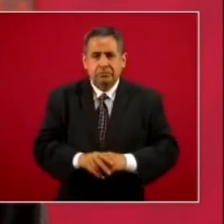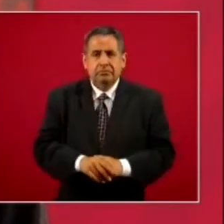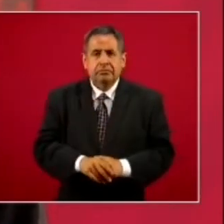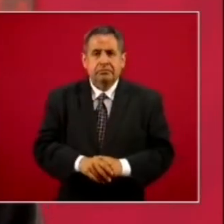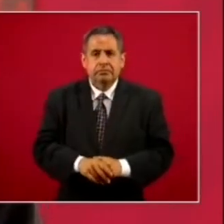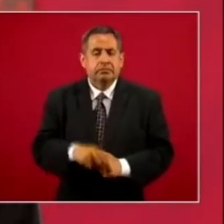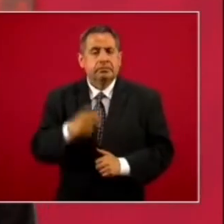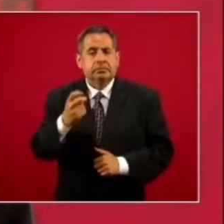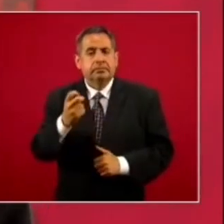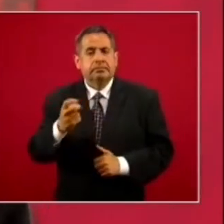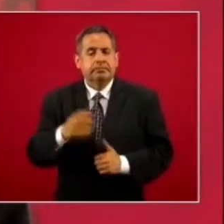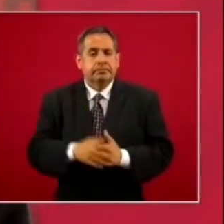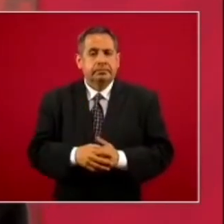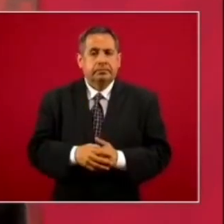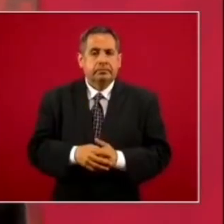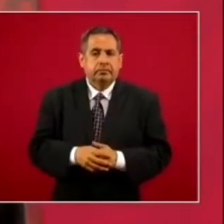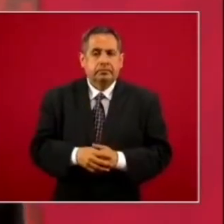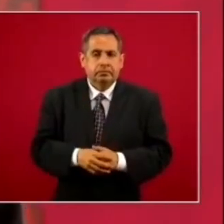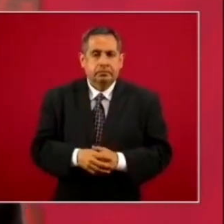Entonces,